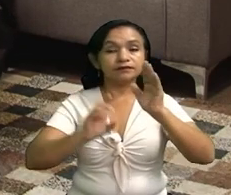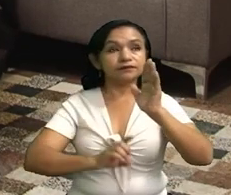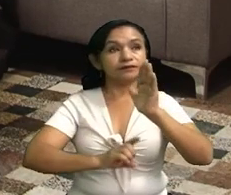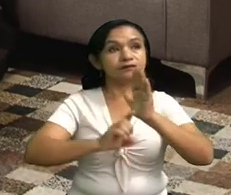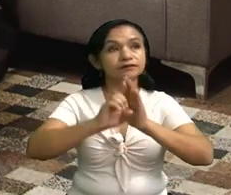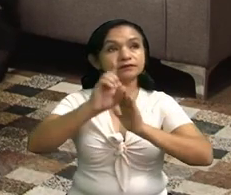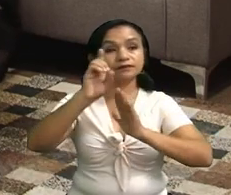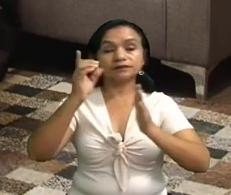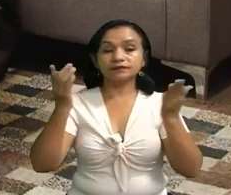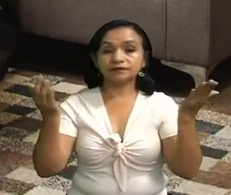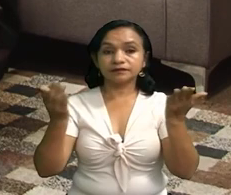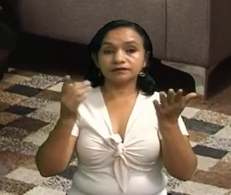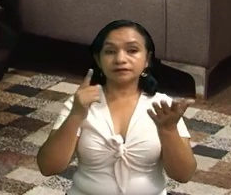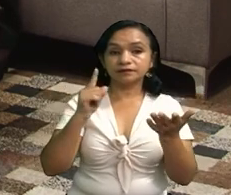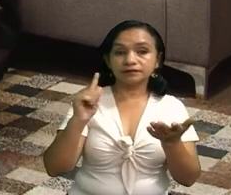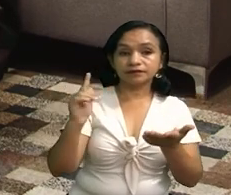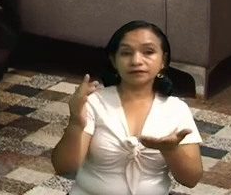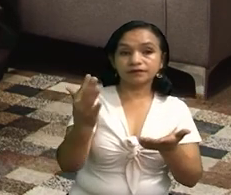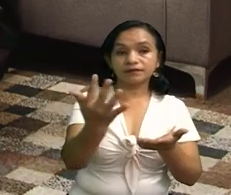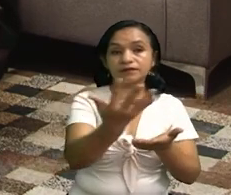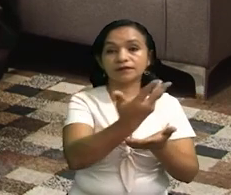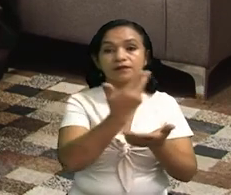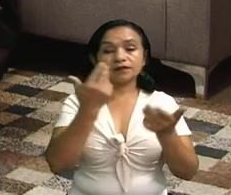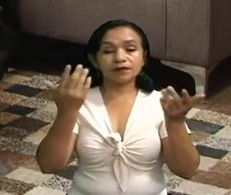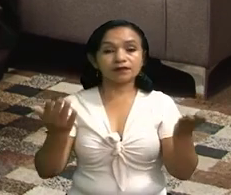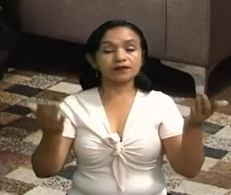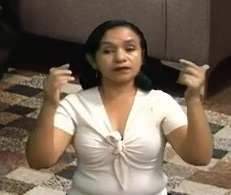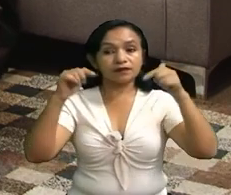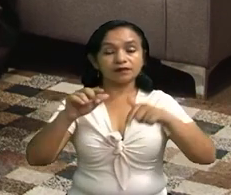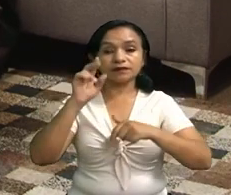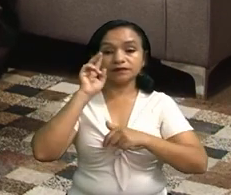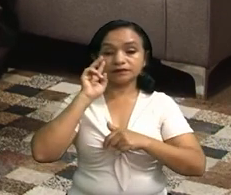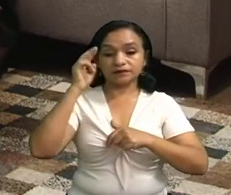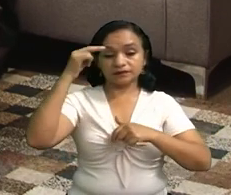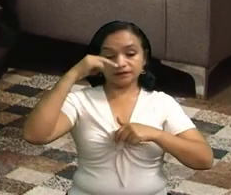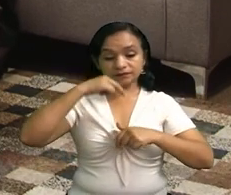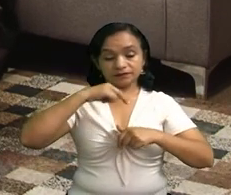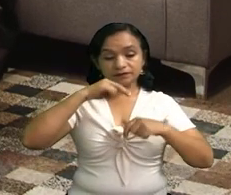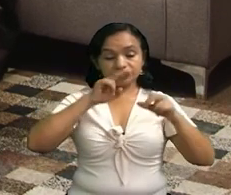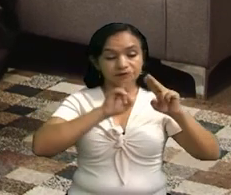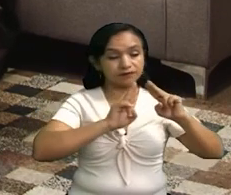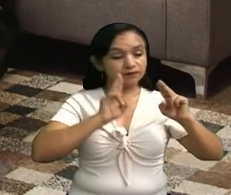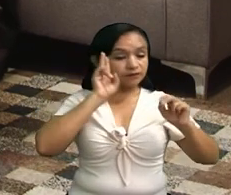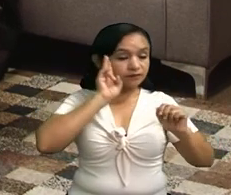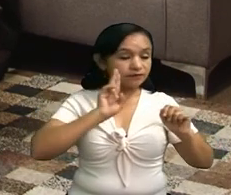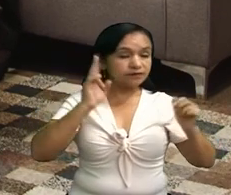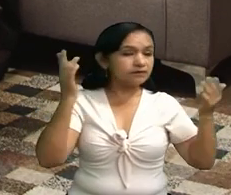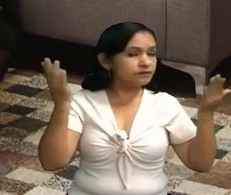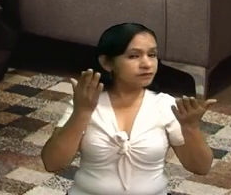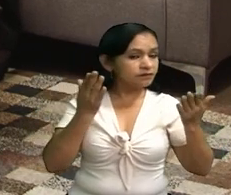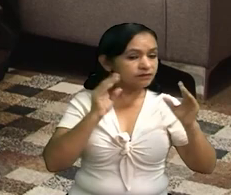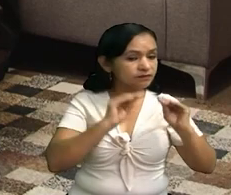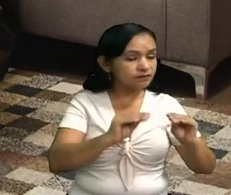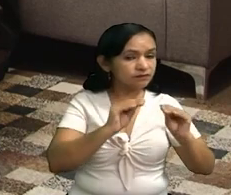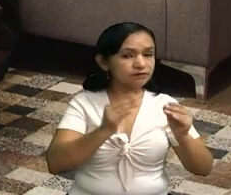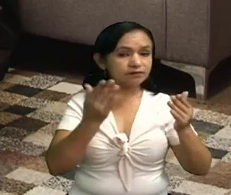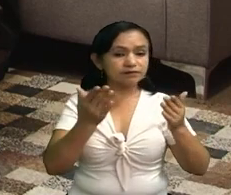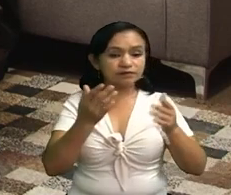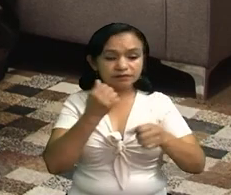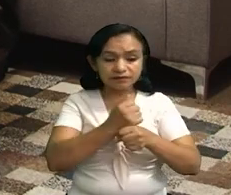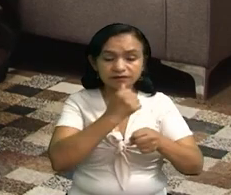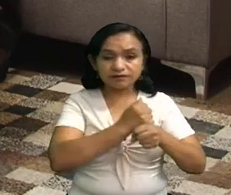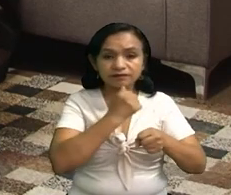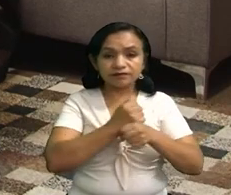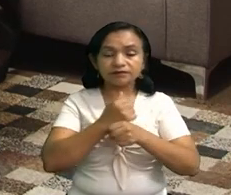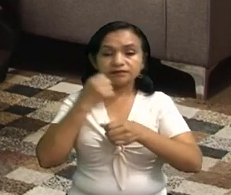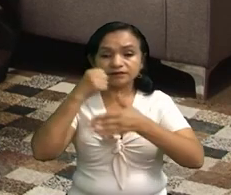Claro, ¿no? Porque nosotros ahora tenemos que vernos hacia adentro, las universidades, cómo estamos en calidad, cómo estamos en función de los